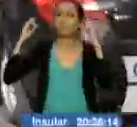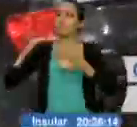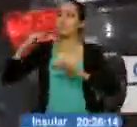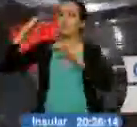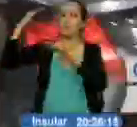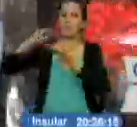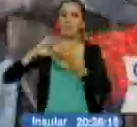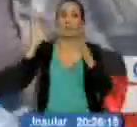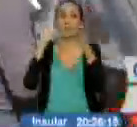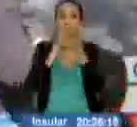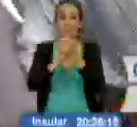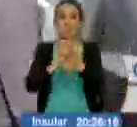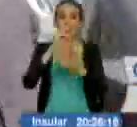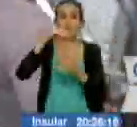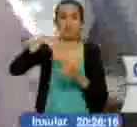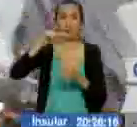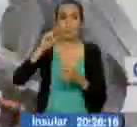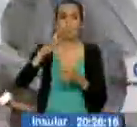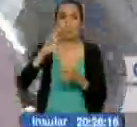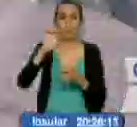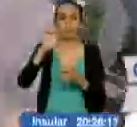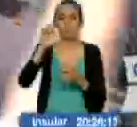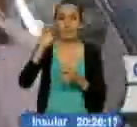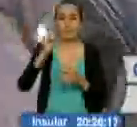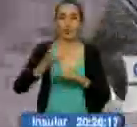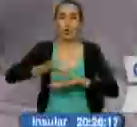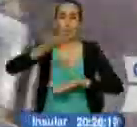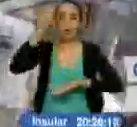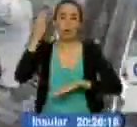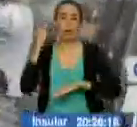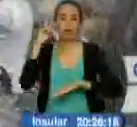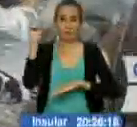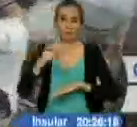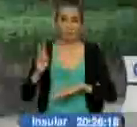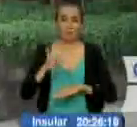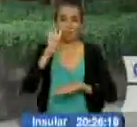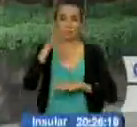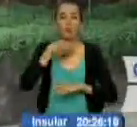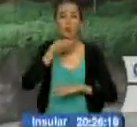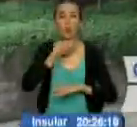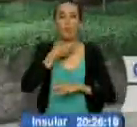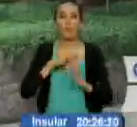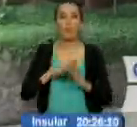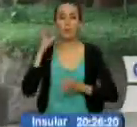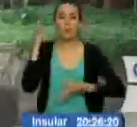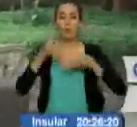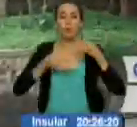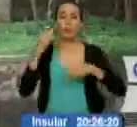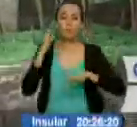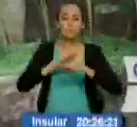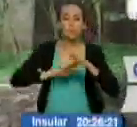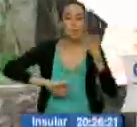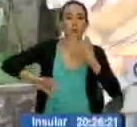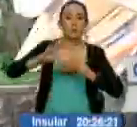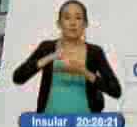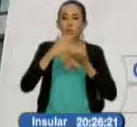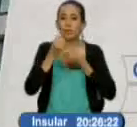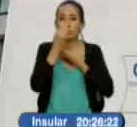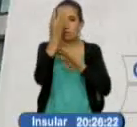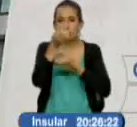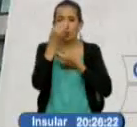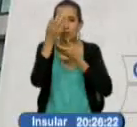su esposo Marcelo E., quienes fueron detenidos el pasado viernes 4 de agosto. La fiscalía formuló cargos en base al informe emitido